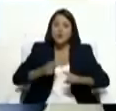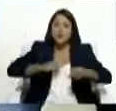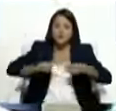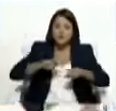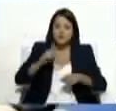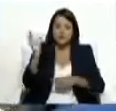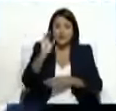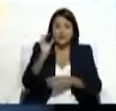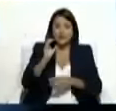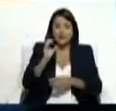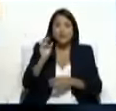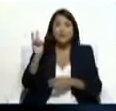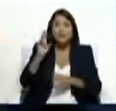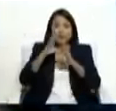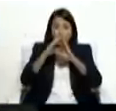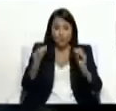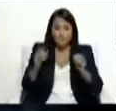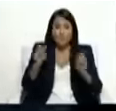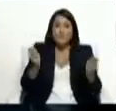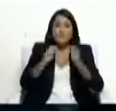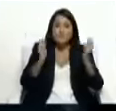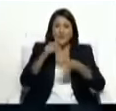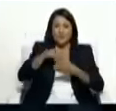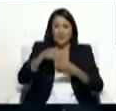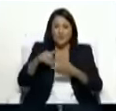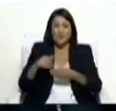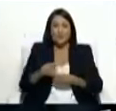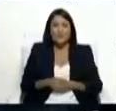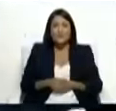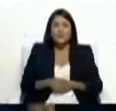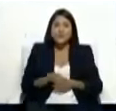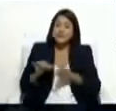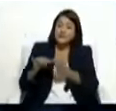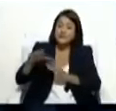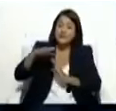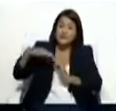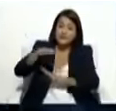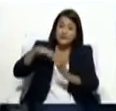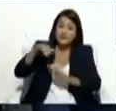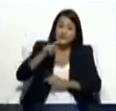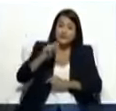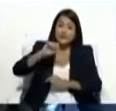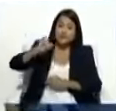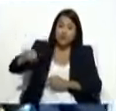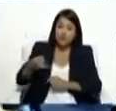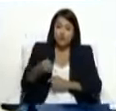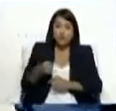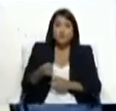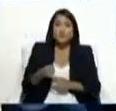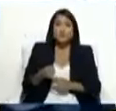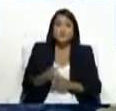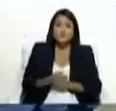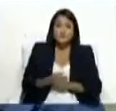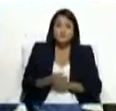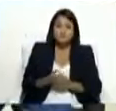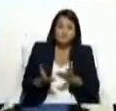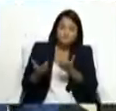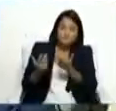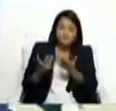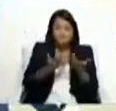Toda. Nosotros continuamos acá en los alrededores del Tribunal Supremo de Justicia, escuchando al